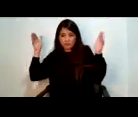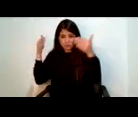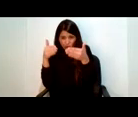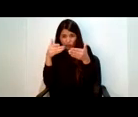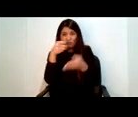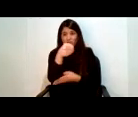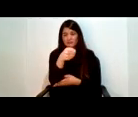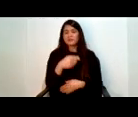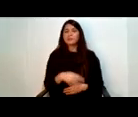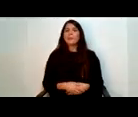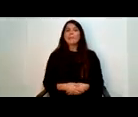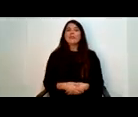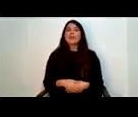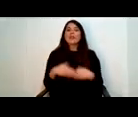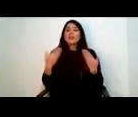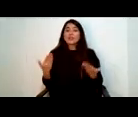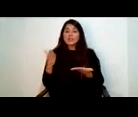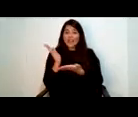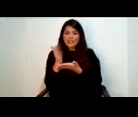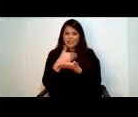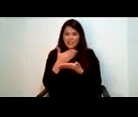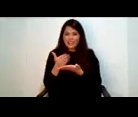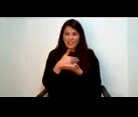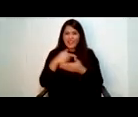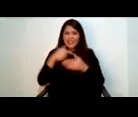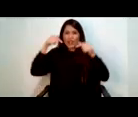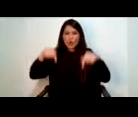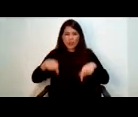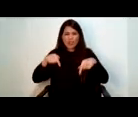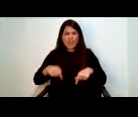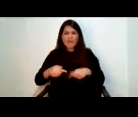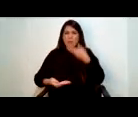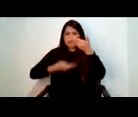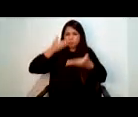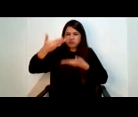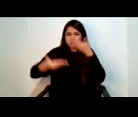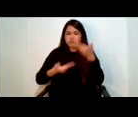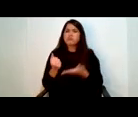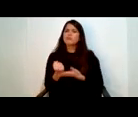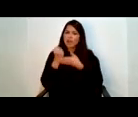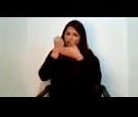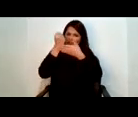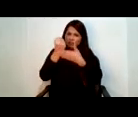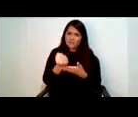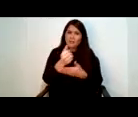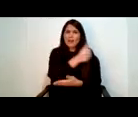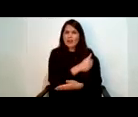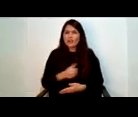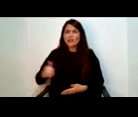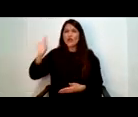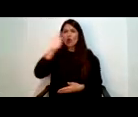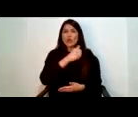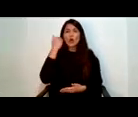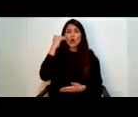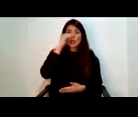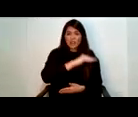diagnóstico. Por lo tanto, las estrategias que veremos hoy día y el abordaje va a servir para todos los niños que estén enfrentando